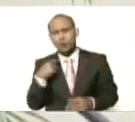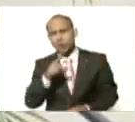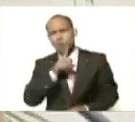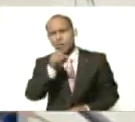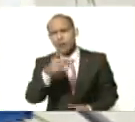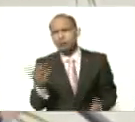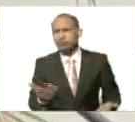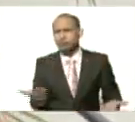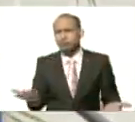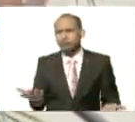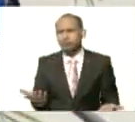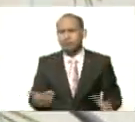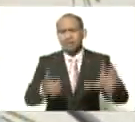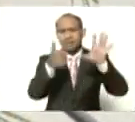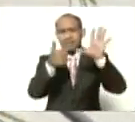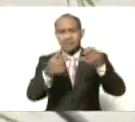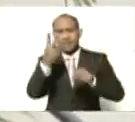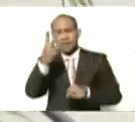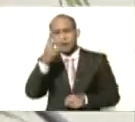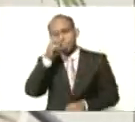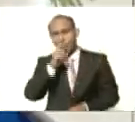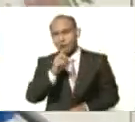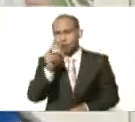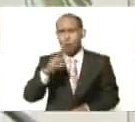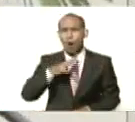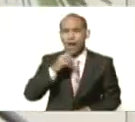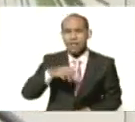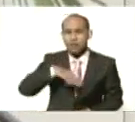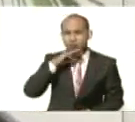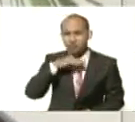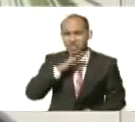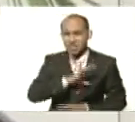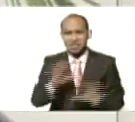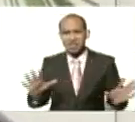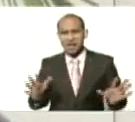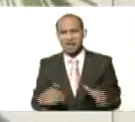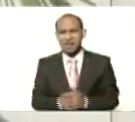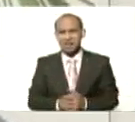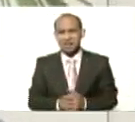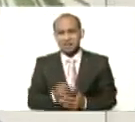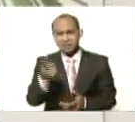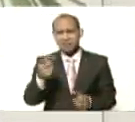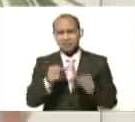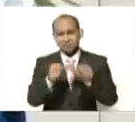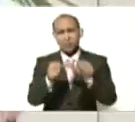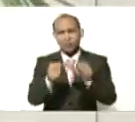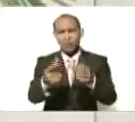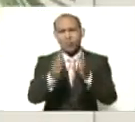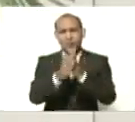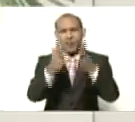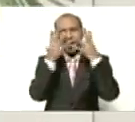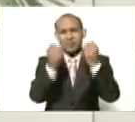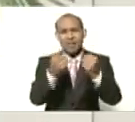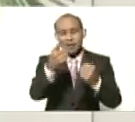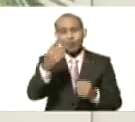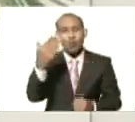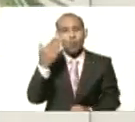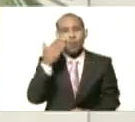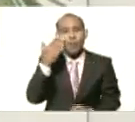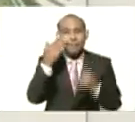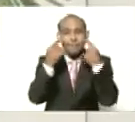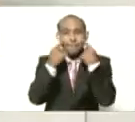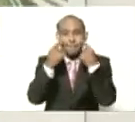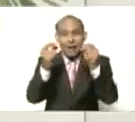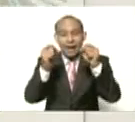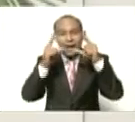acaso 62 años no bastan, no son suficientes para que entiendan y se den cuenta que no